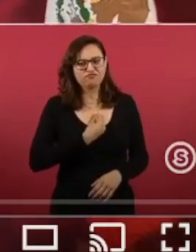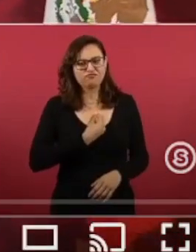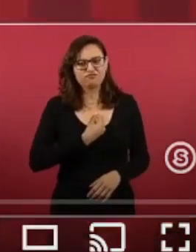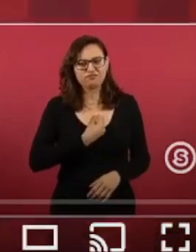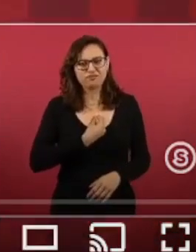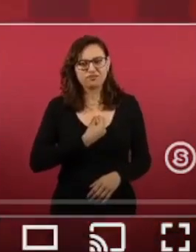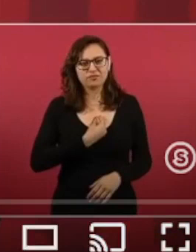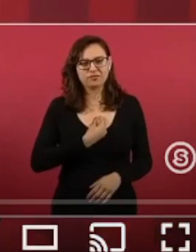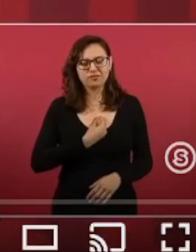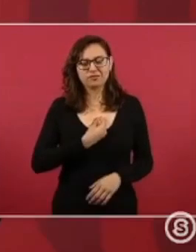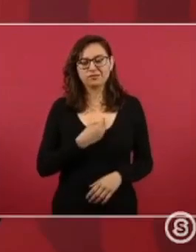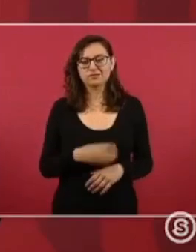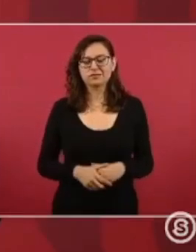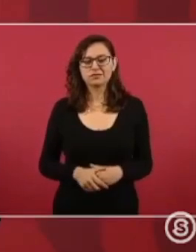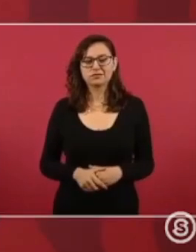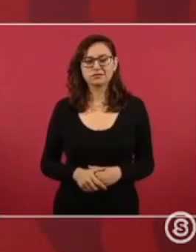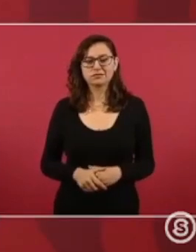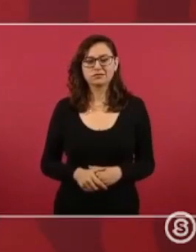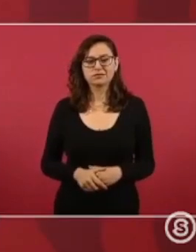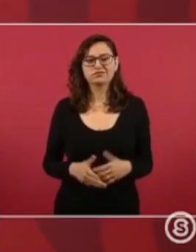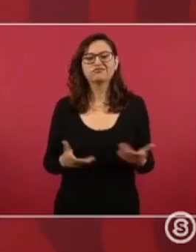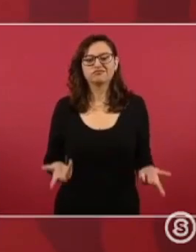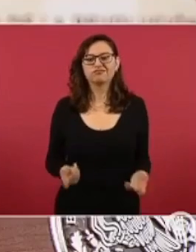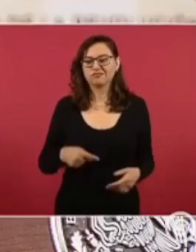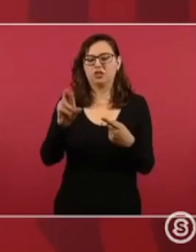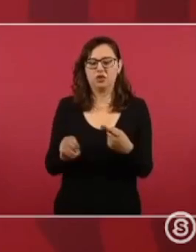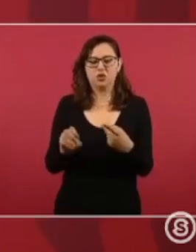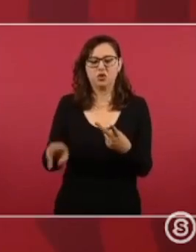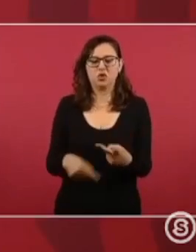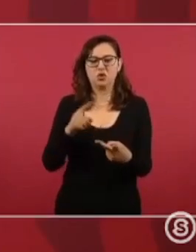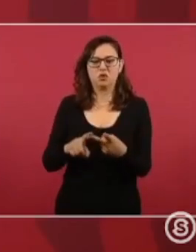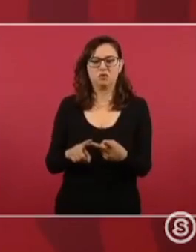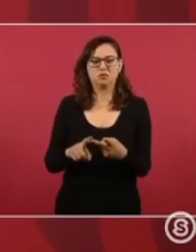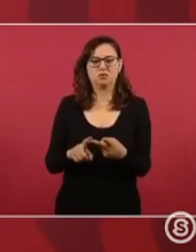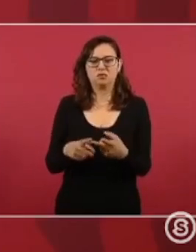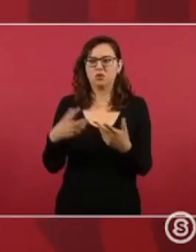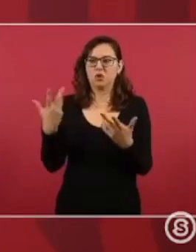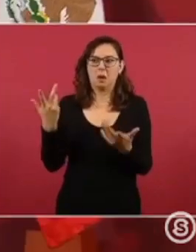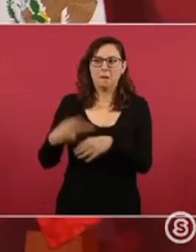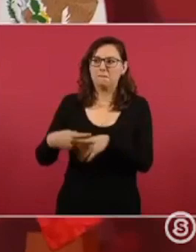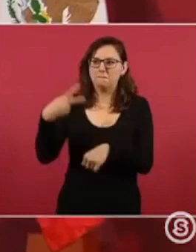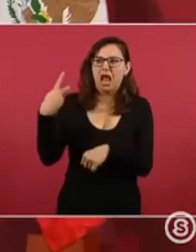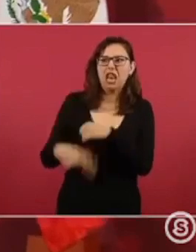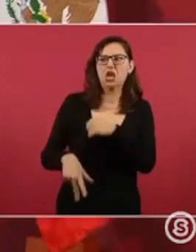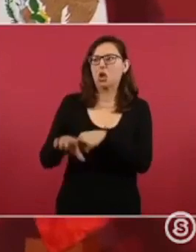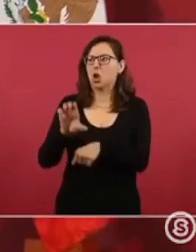Todo lo que ya vimos y padecimos en México. Un peligro para Colombia.